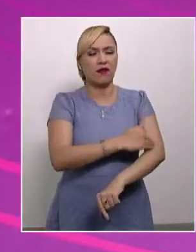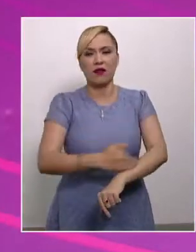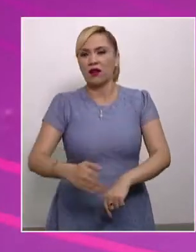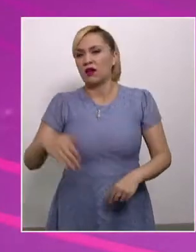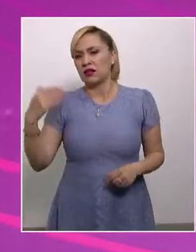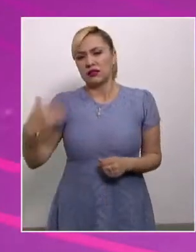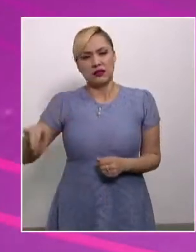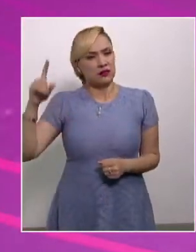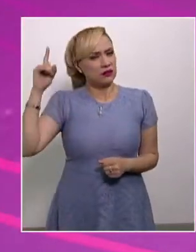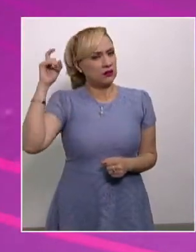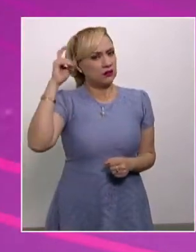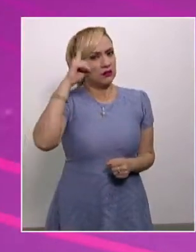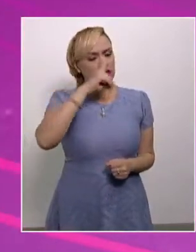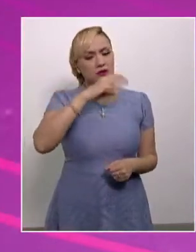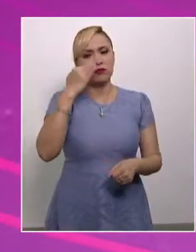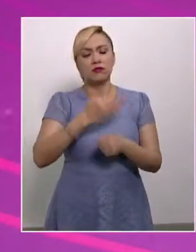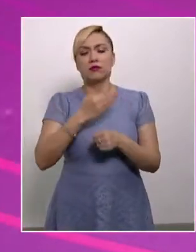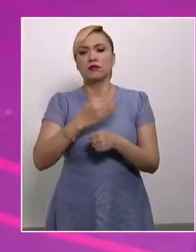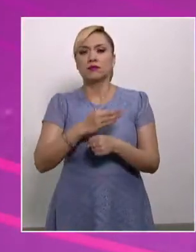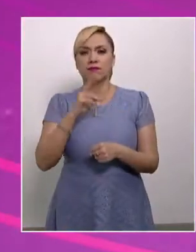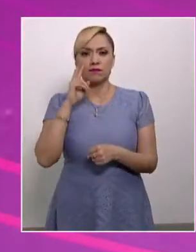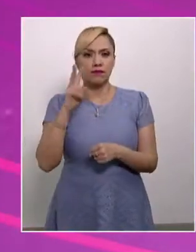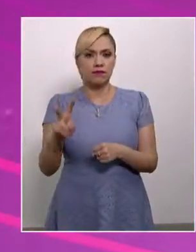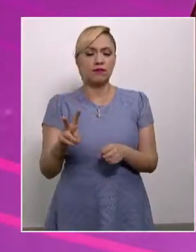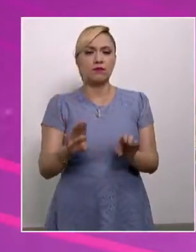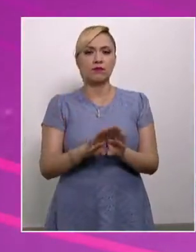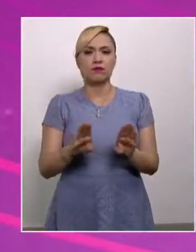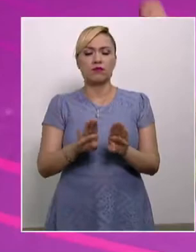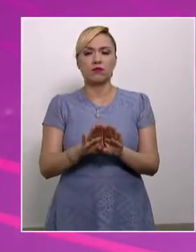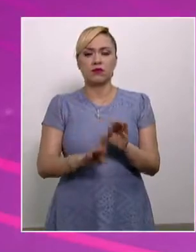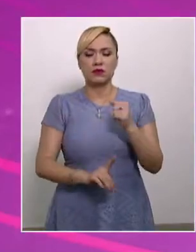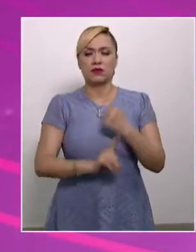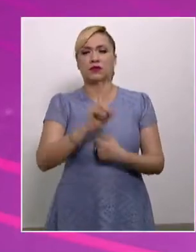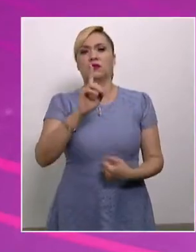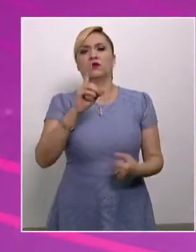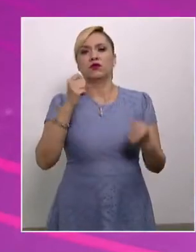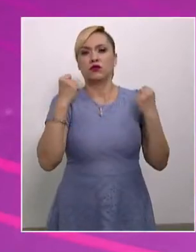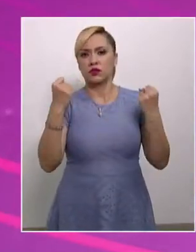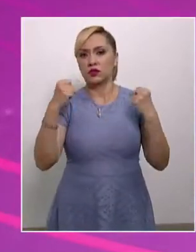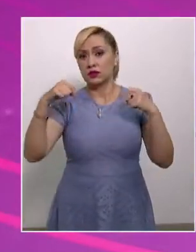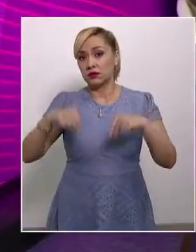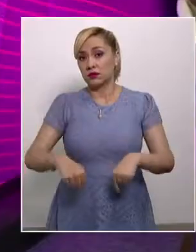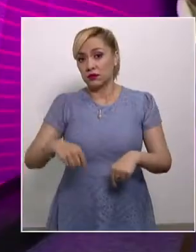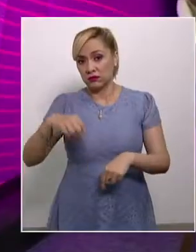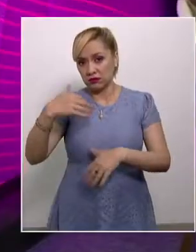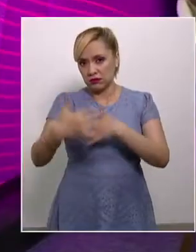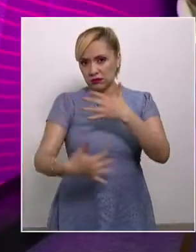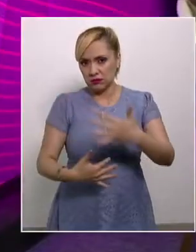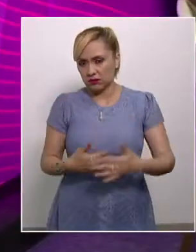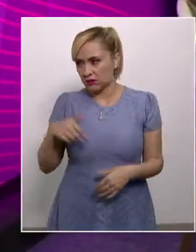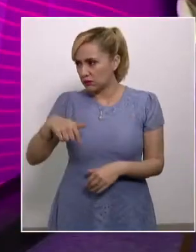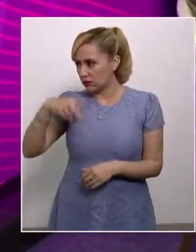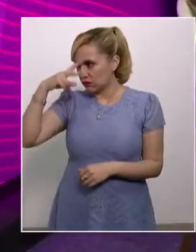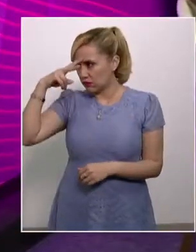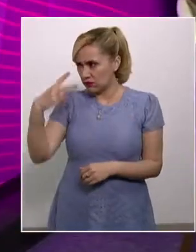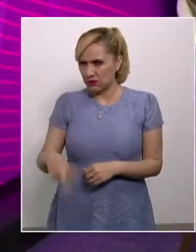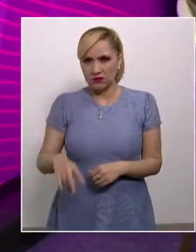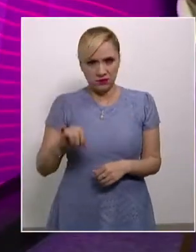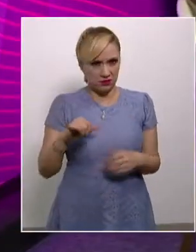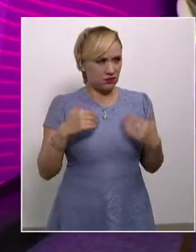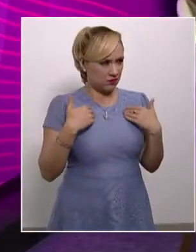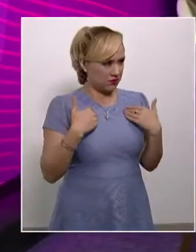muy complicado, y estamos viendo el impacto de esto más la violencia que se vive acá. ¿Se entiende esto en México? Es